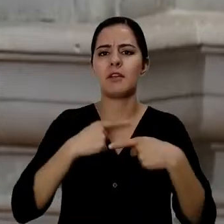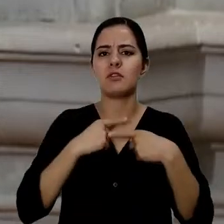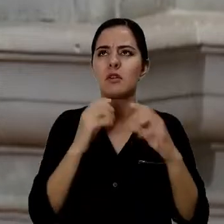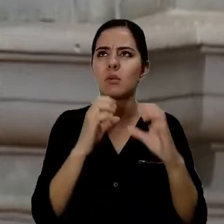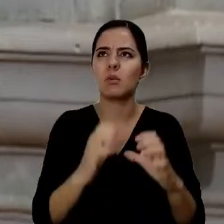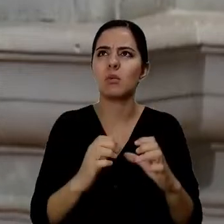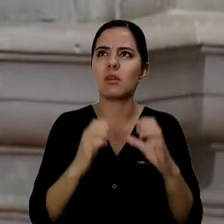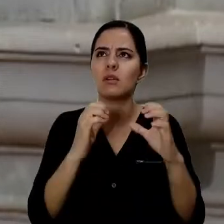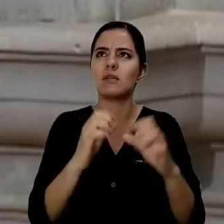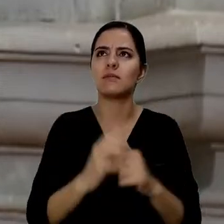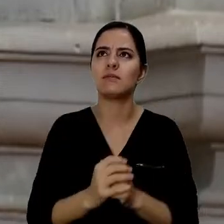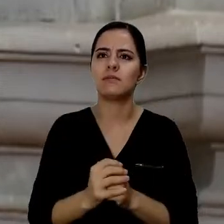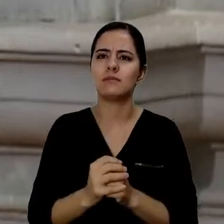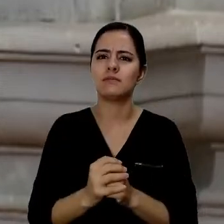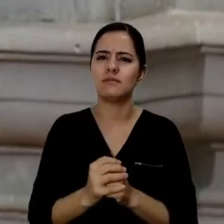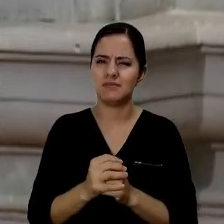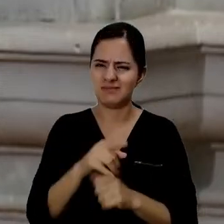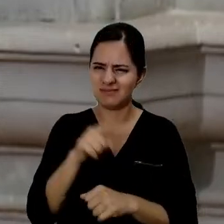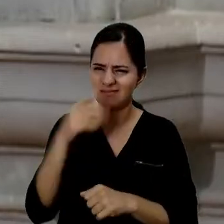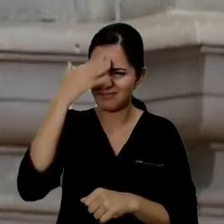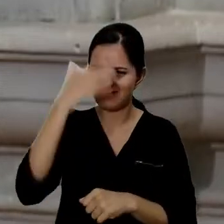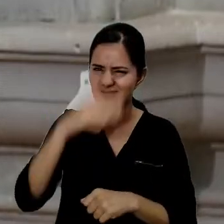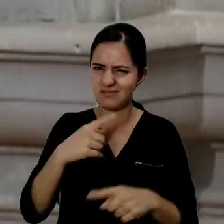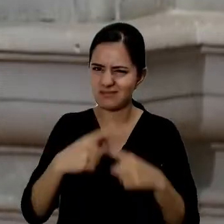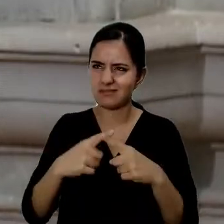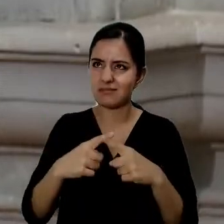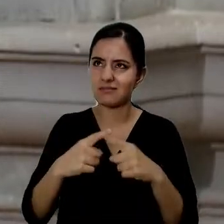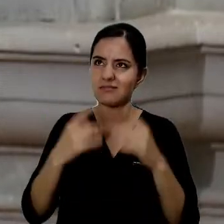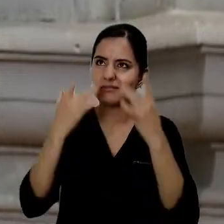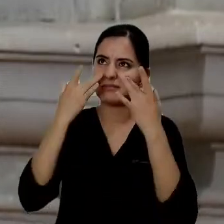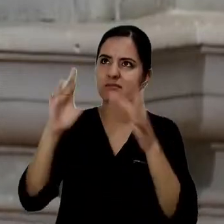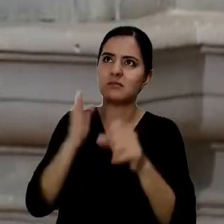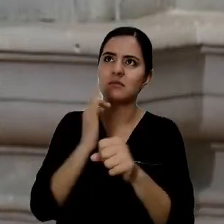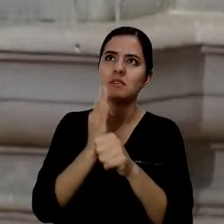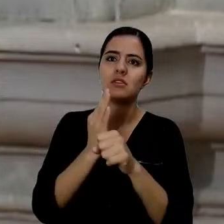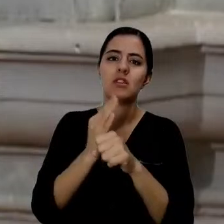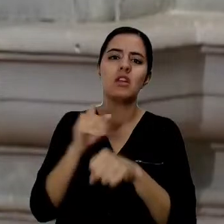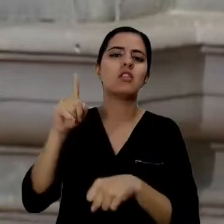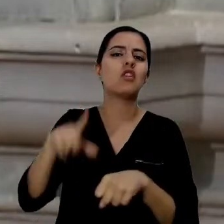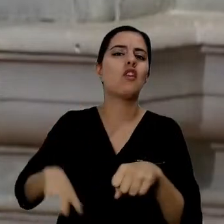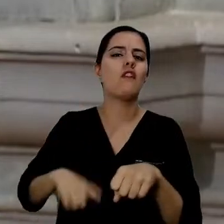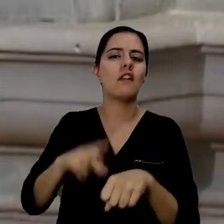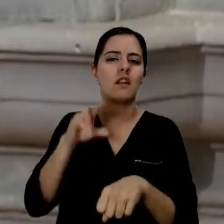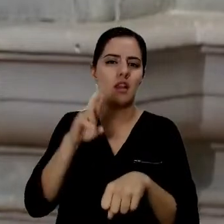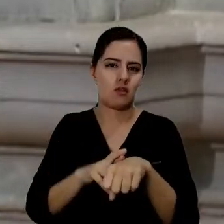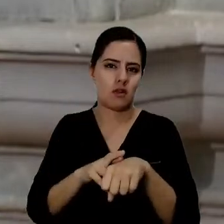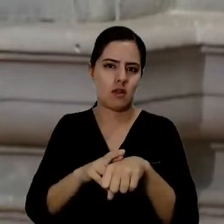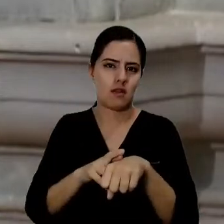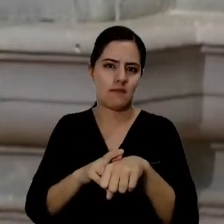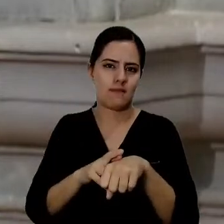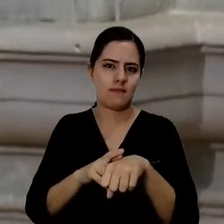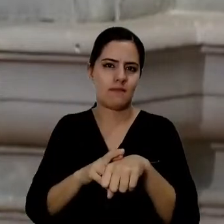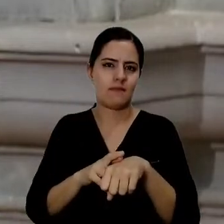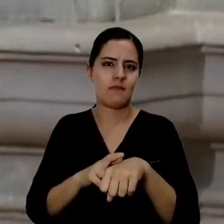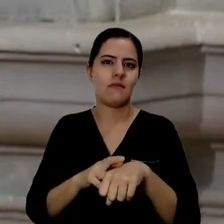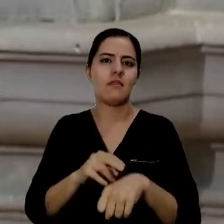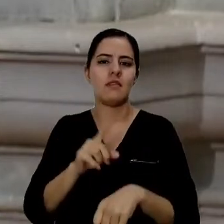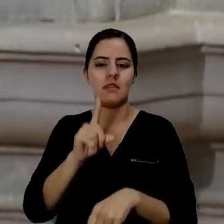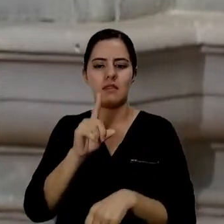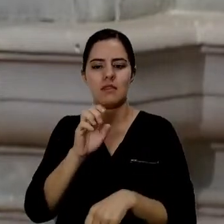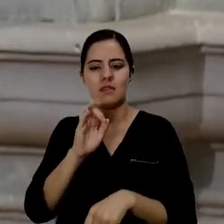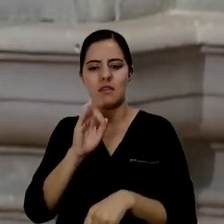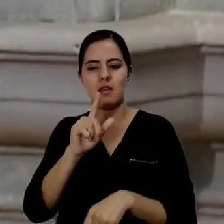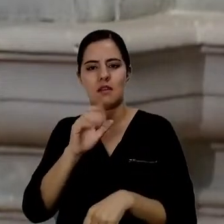Entre ellos, ¿saben quién más? La actual gobernadora Delfina Gómez y su servidor.